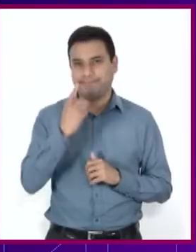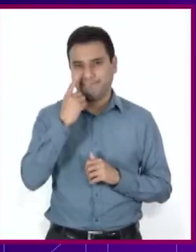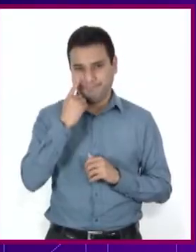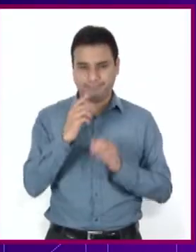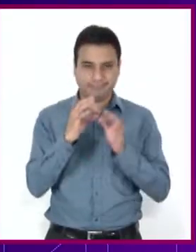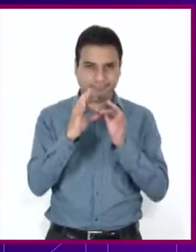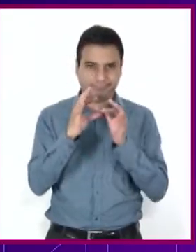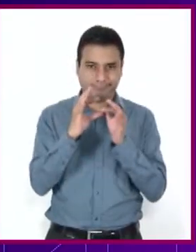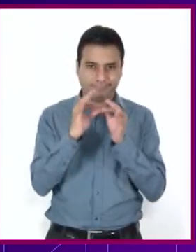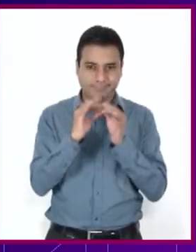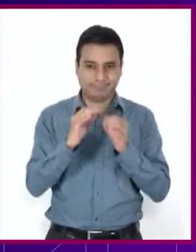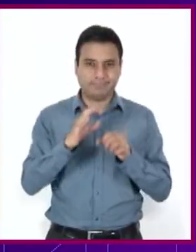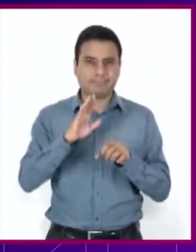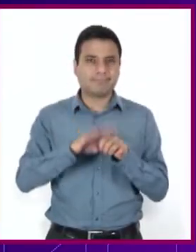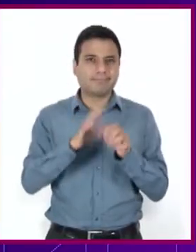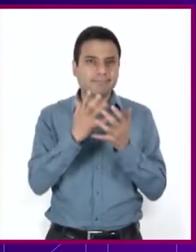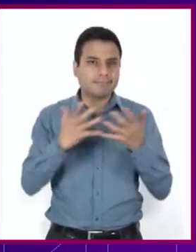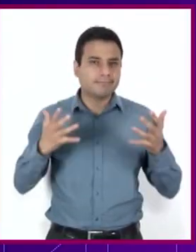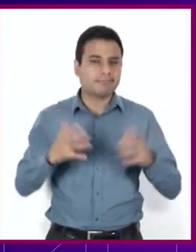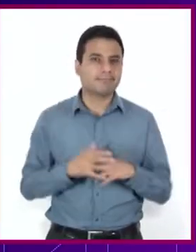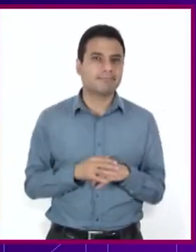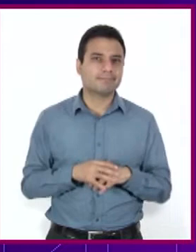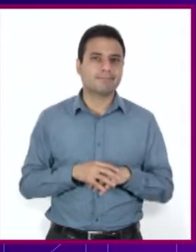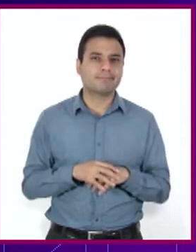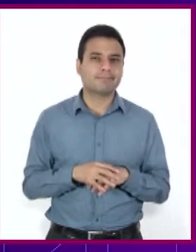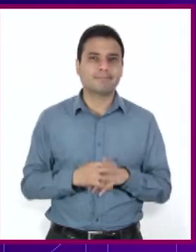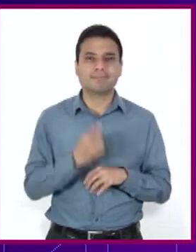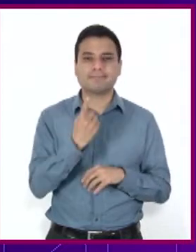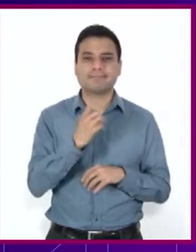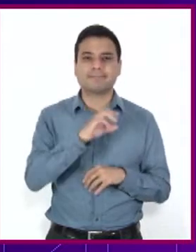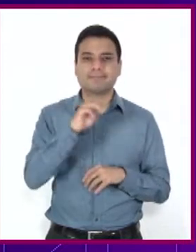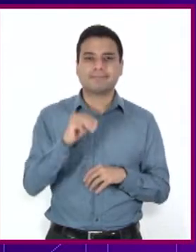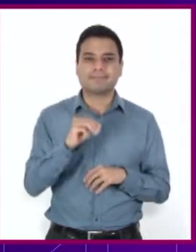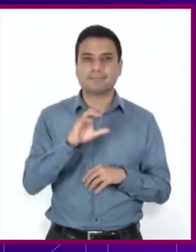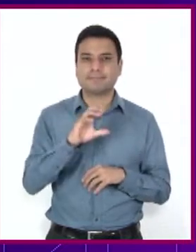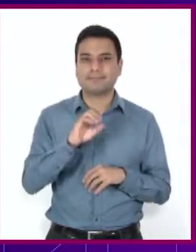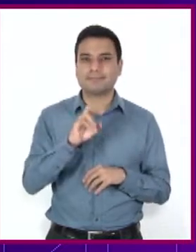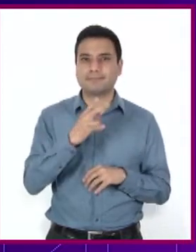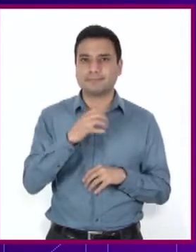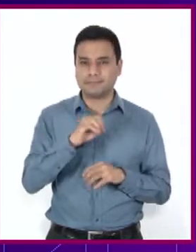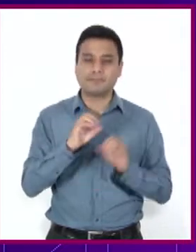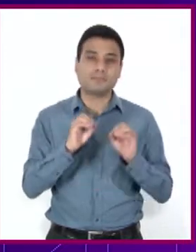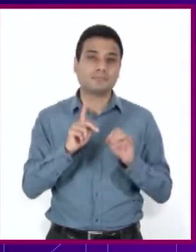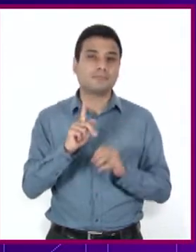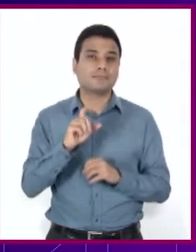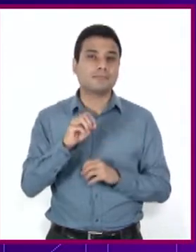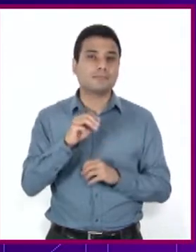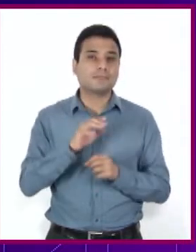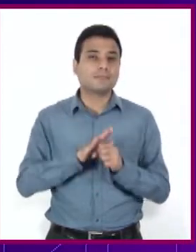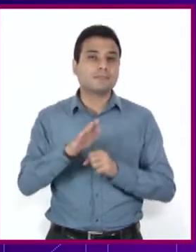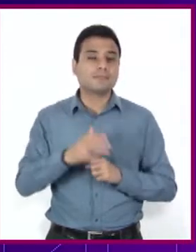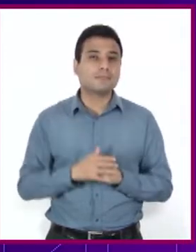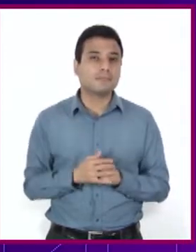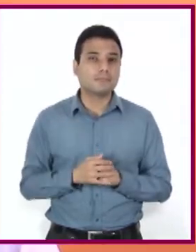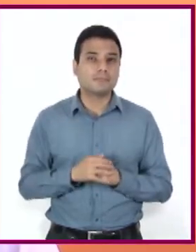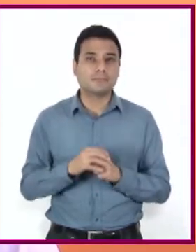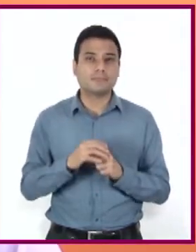más espacio? ¿1 centímetro cúbico de corcho o 1 centímetro cúbico de plomo? ¿Qué pesará